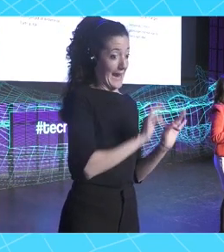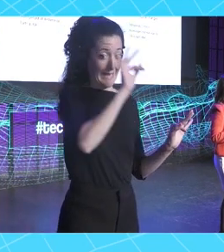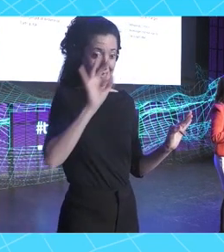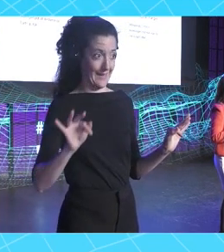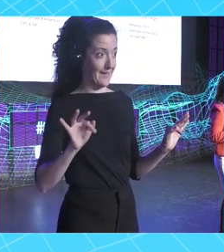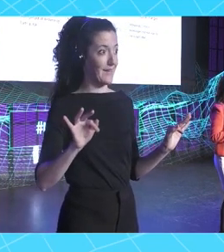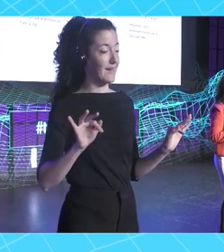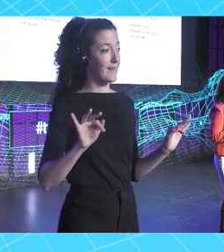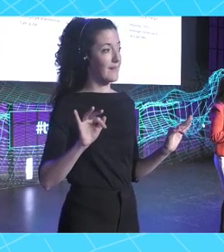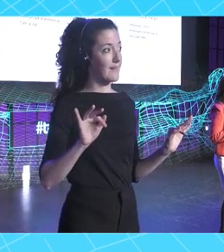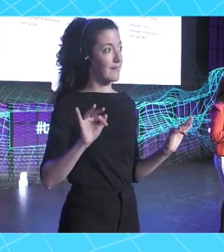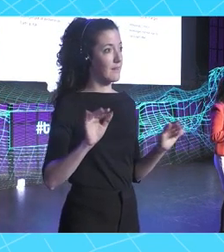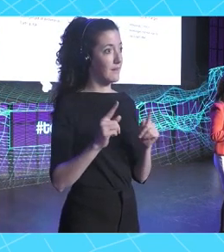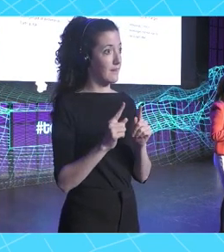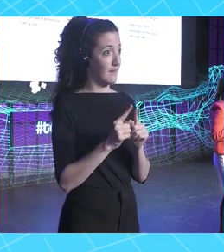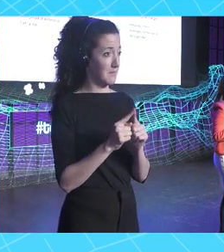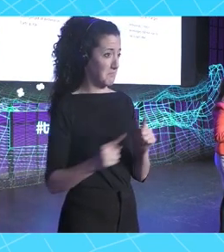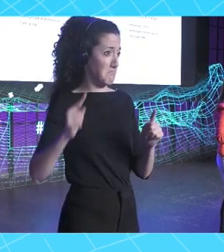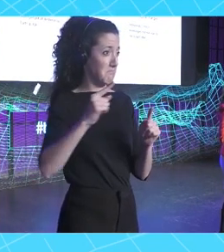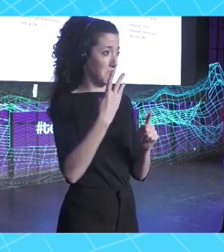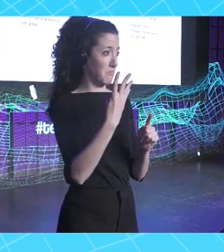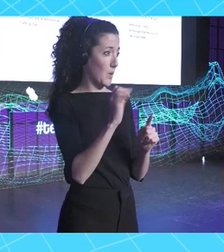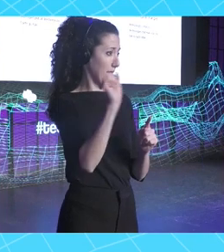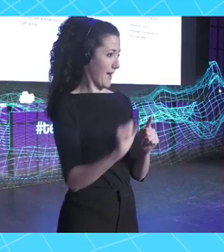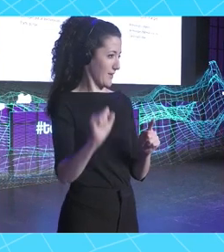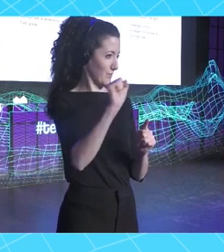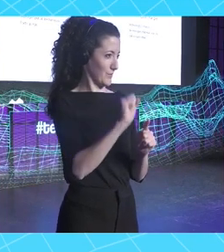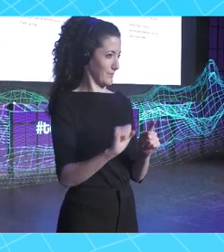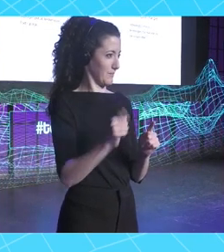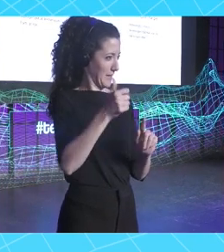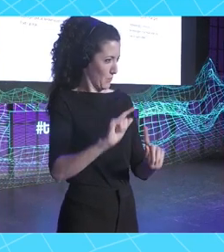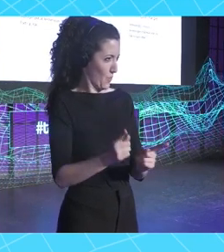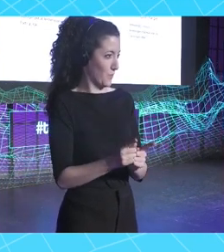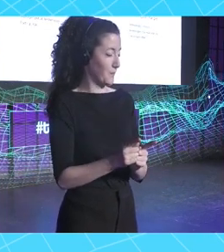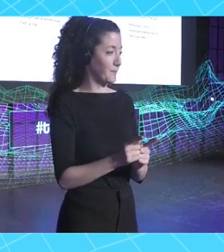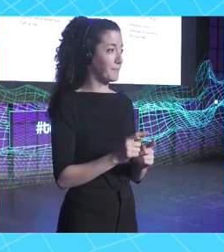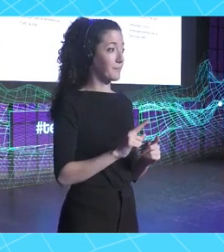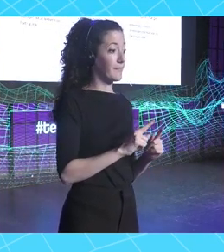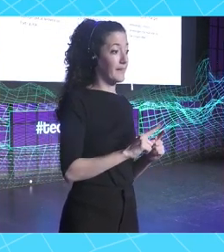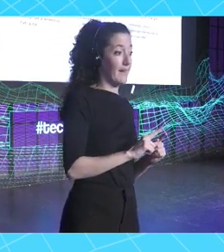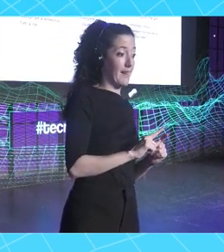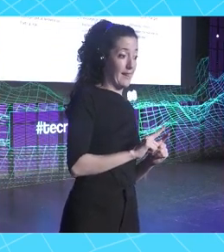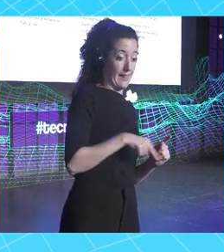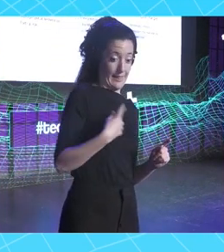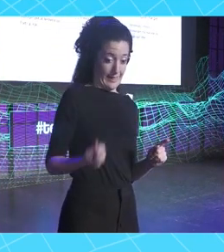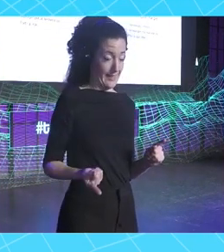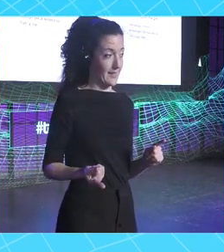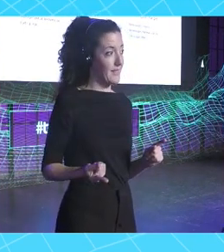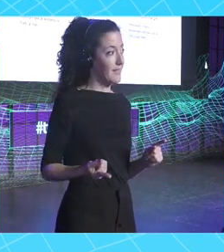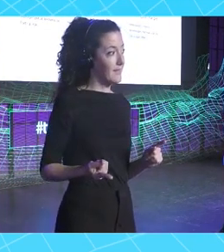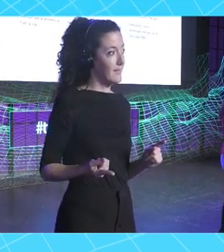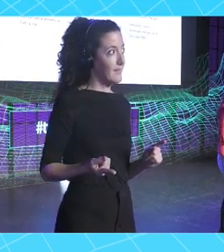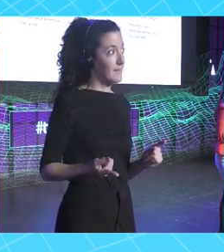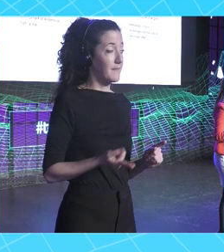pasaron 40 años Y entonces a la siguiente que es la que ya